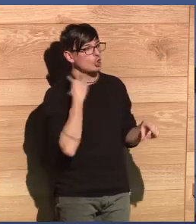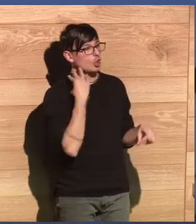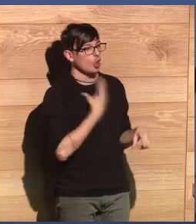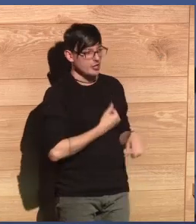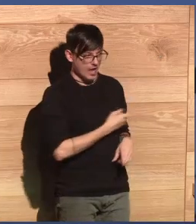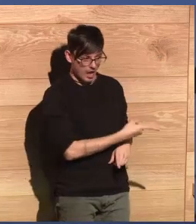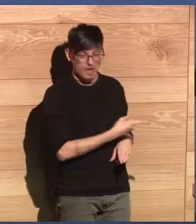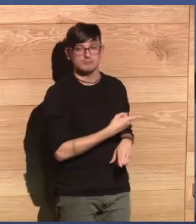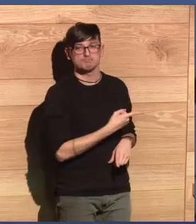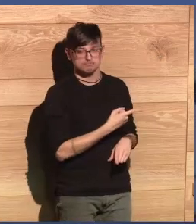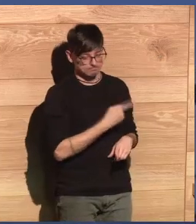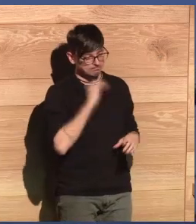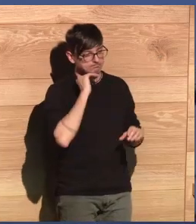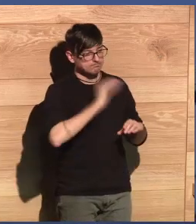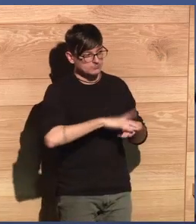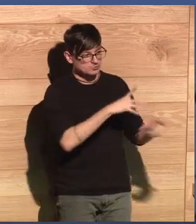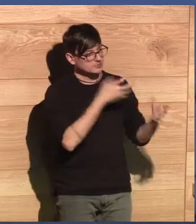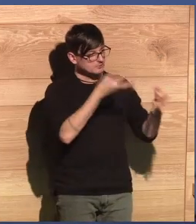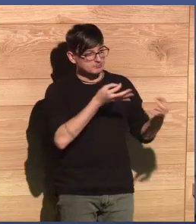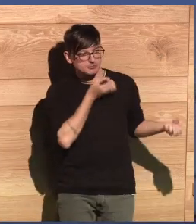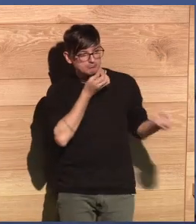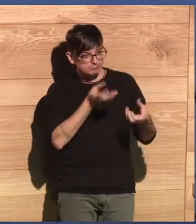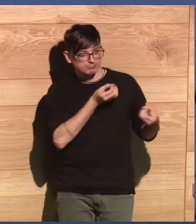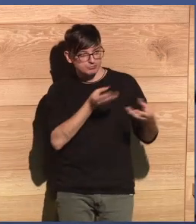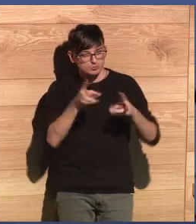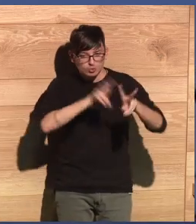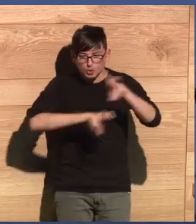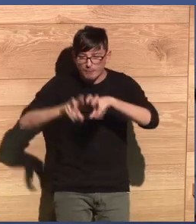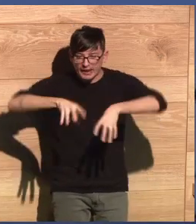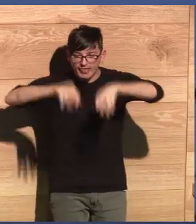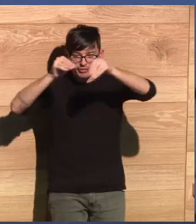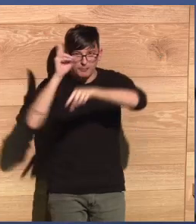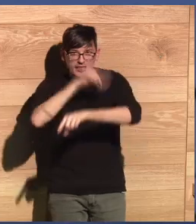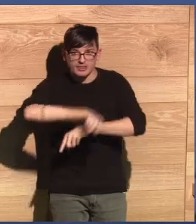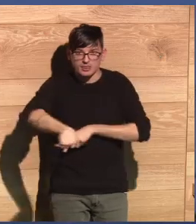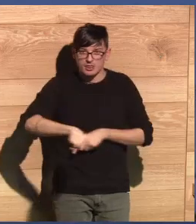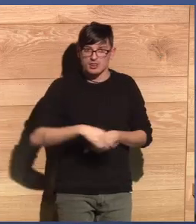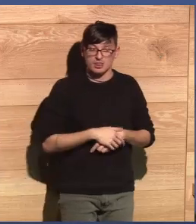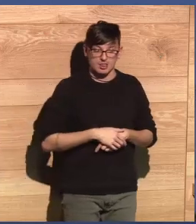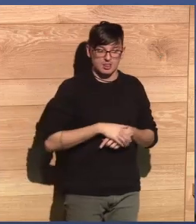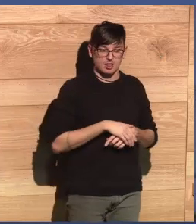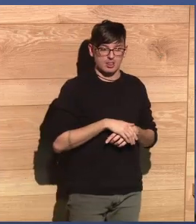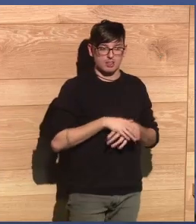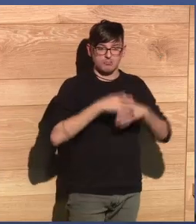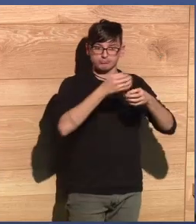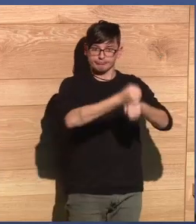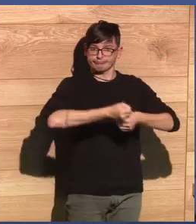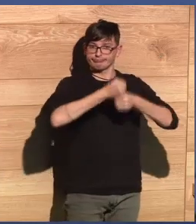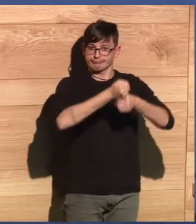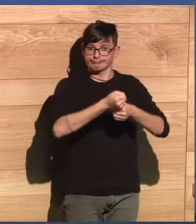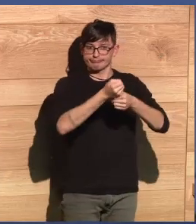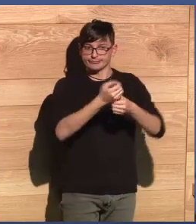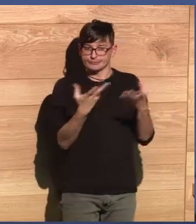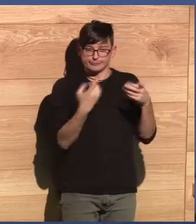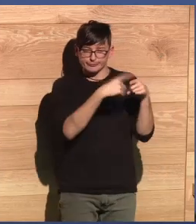usted me fío, porque siempre dice lo que piensa. Buscaré un palacio en Madrid. Llenaron los carruajes con todas aquellas obras de